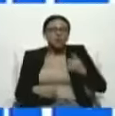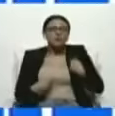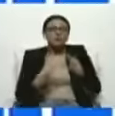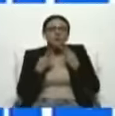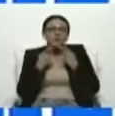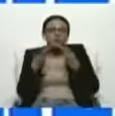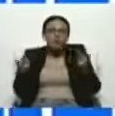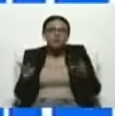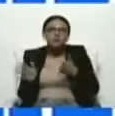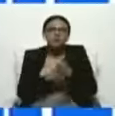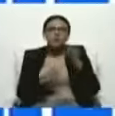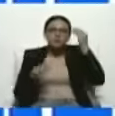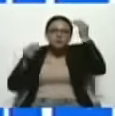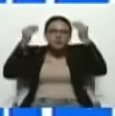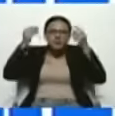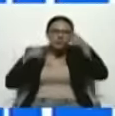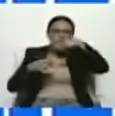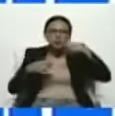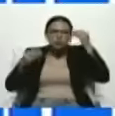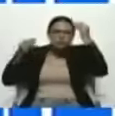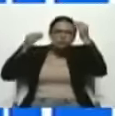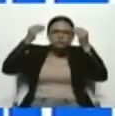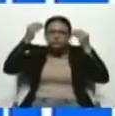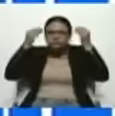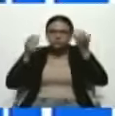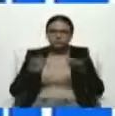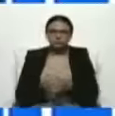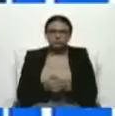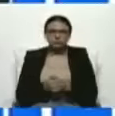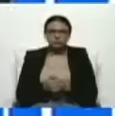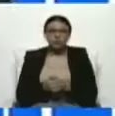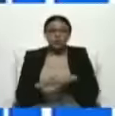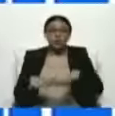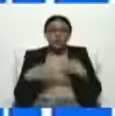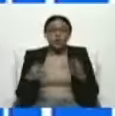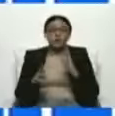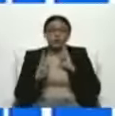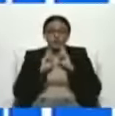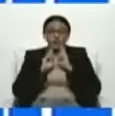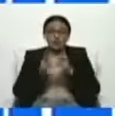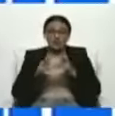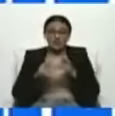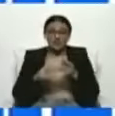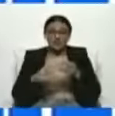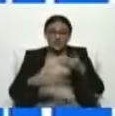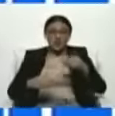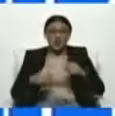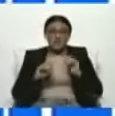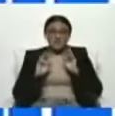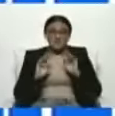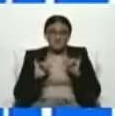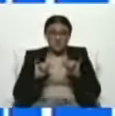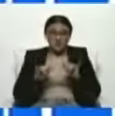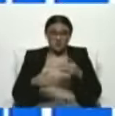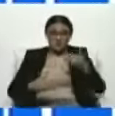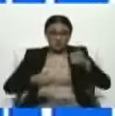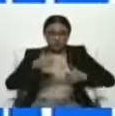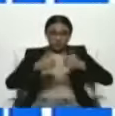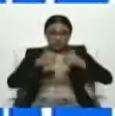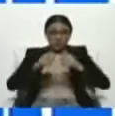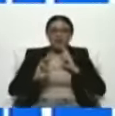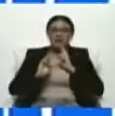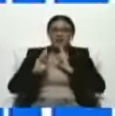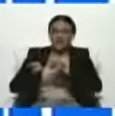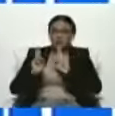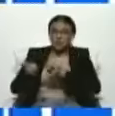hacer algunas reflexiones. Con el resultado electoral, donde la doctora Sheinbaum, la izquierda mexicana,